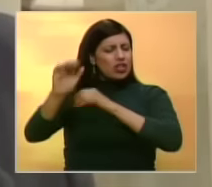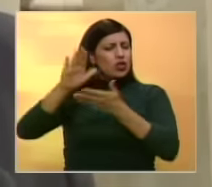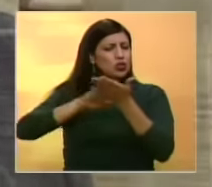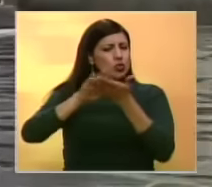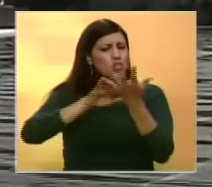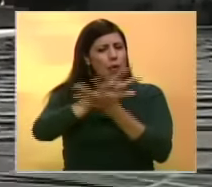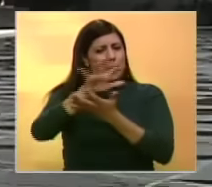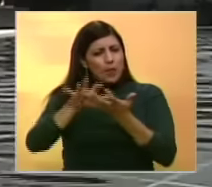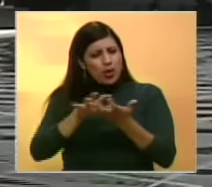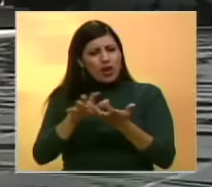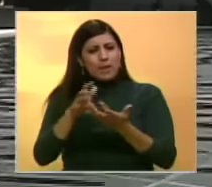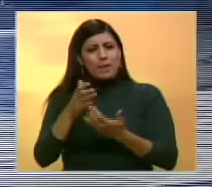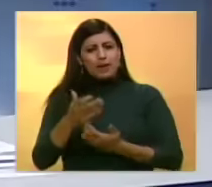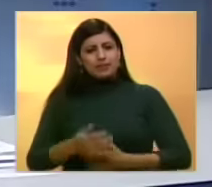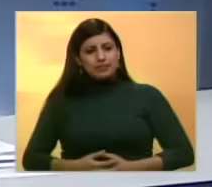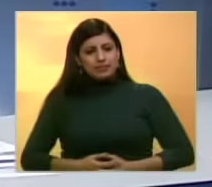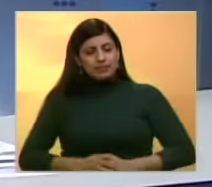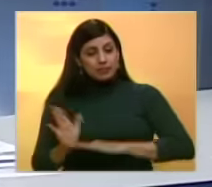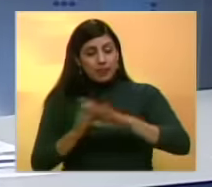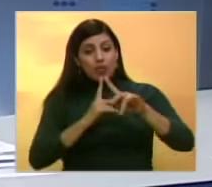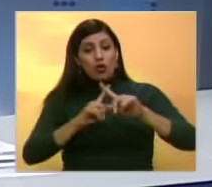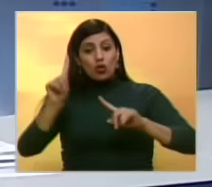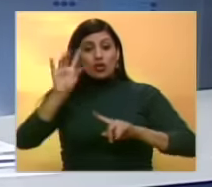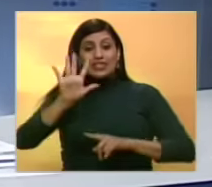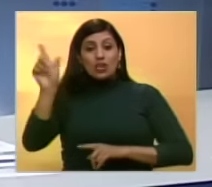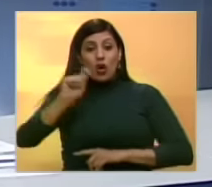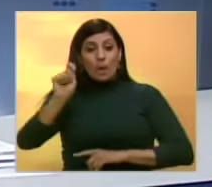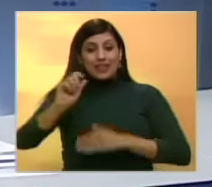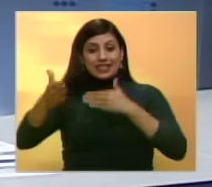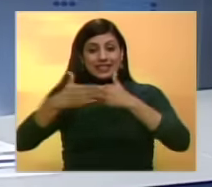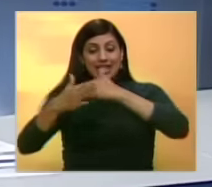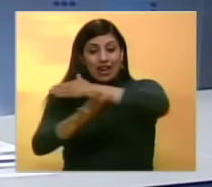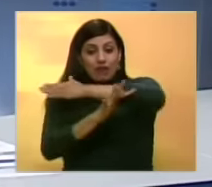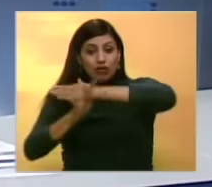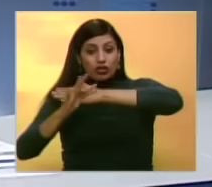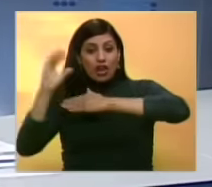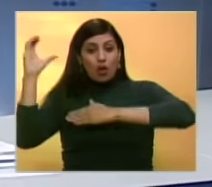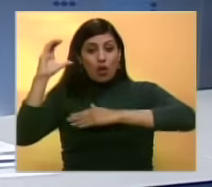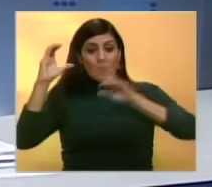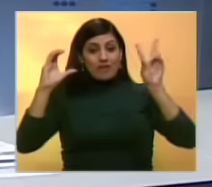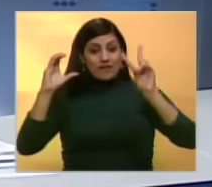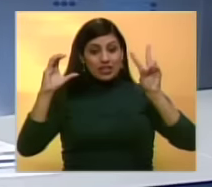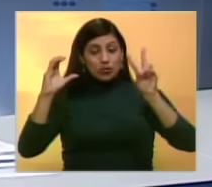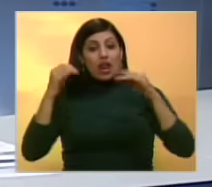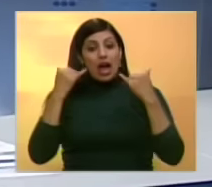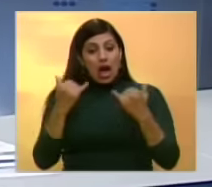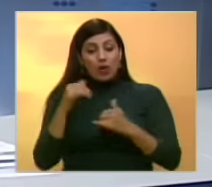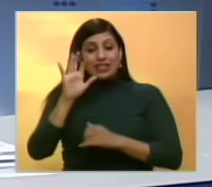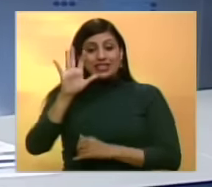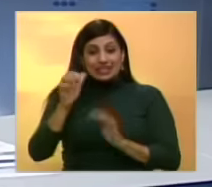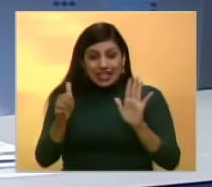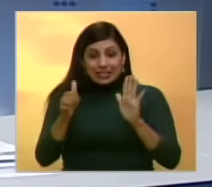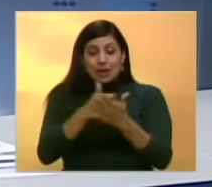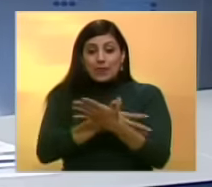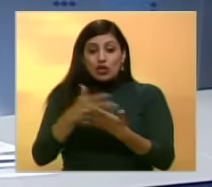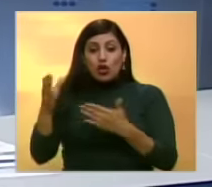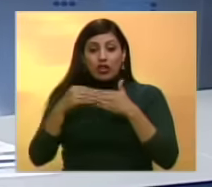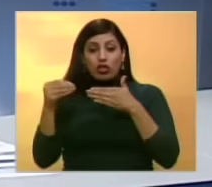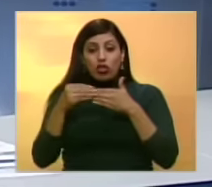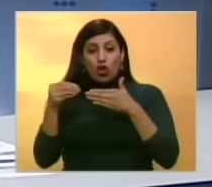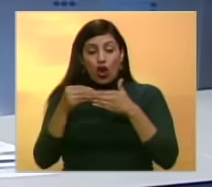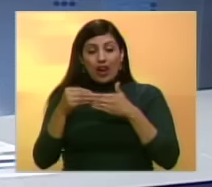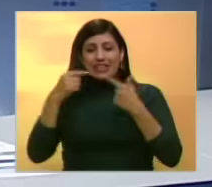conflictos institucionales a 5co meses del cierre de la frontera con Colombia operadores aduaneros sostienen que más de 6 millones de dólares en